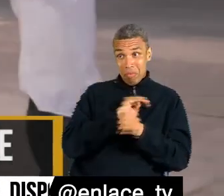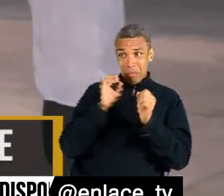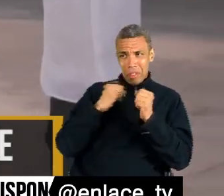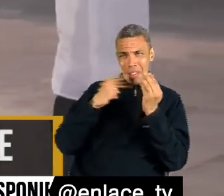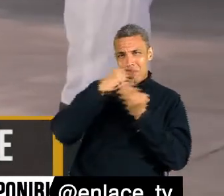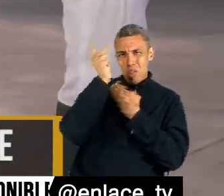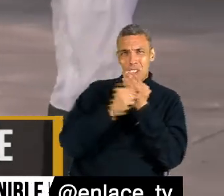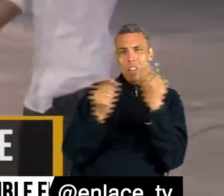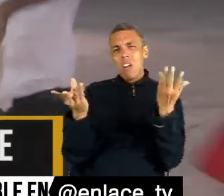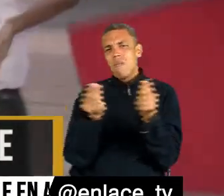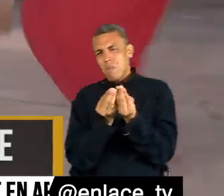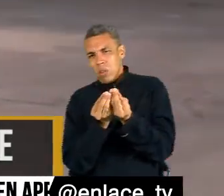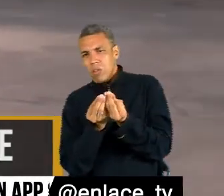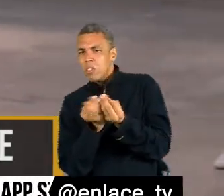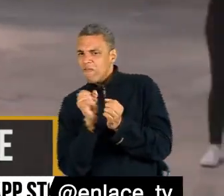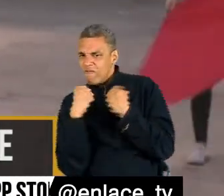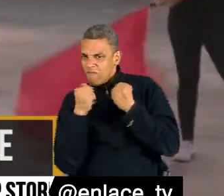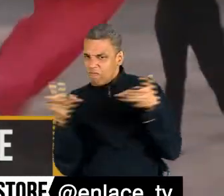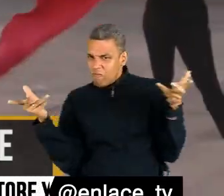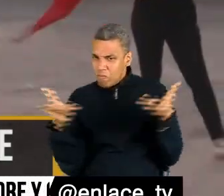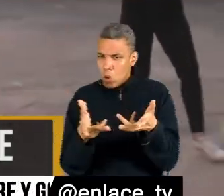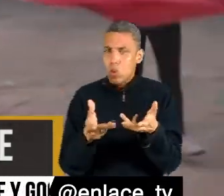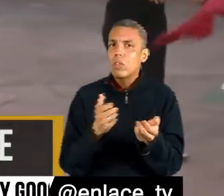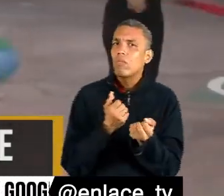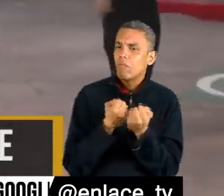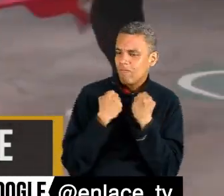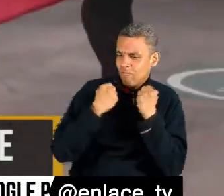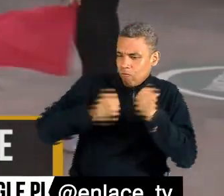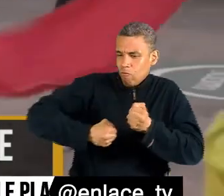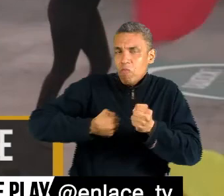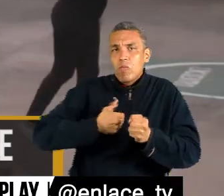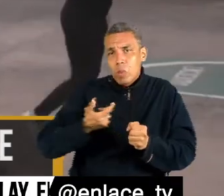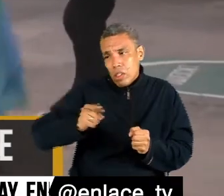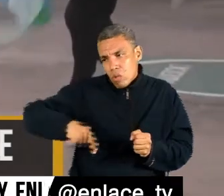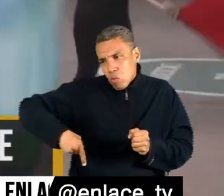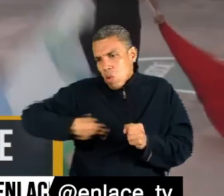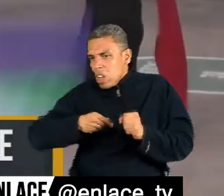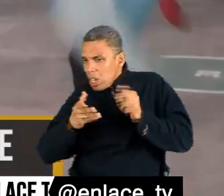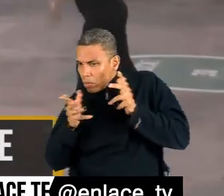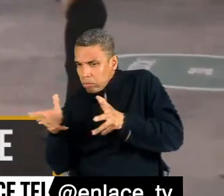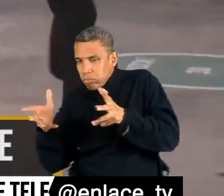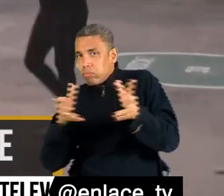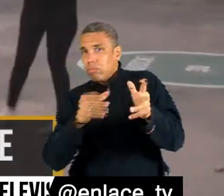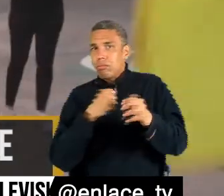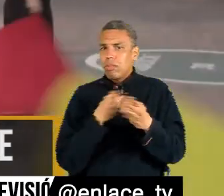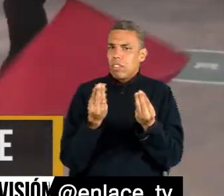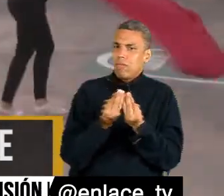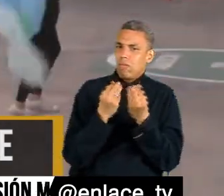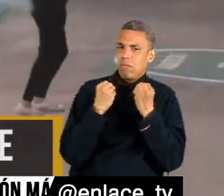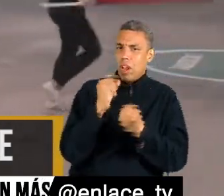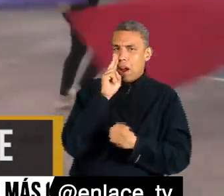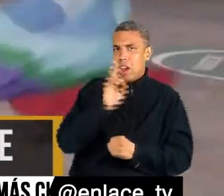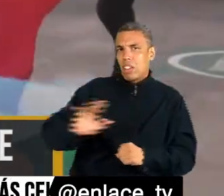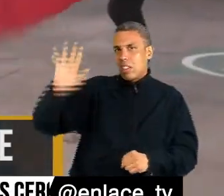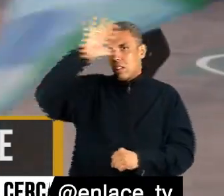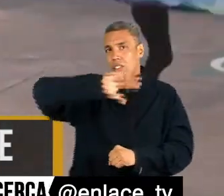26 de abril empezamos a funcionar dicho proyecto como escuela de formación musical. Bueno, muy bien, gracias Iván. Y ya sabe,